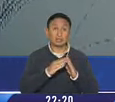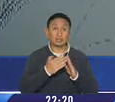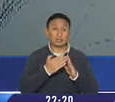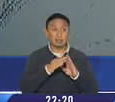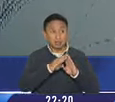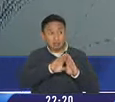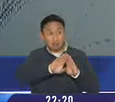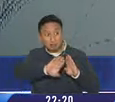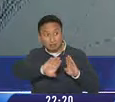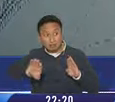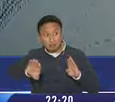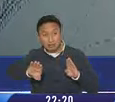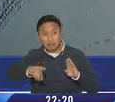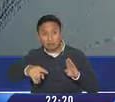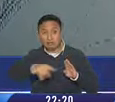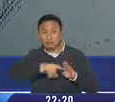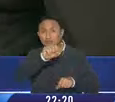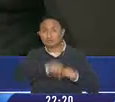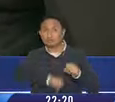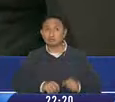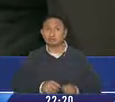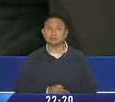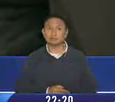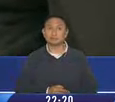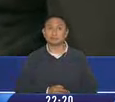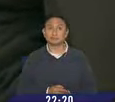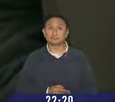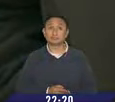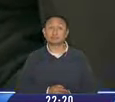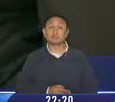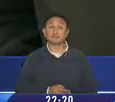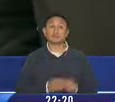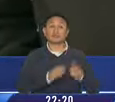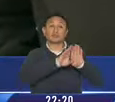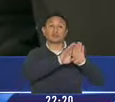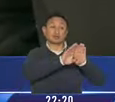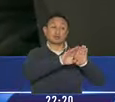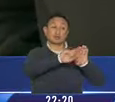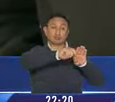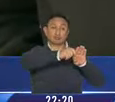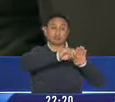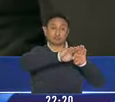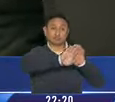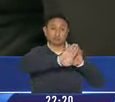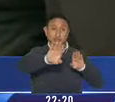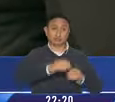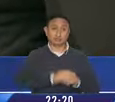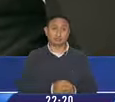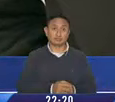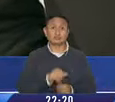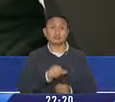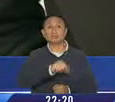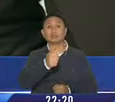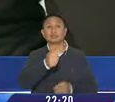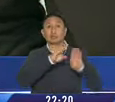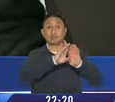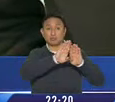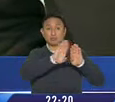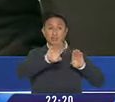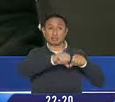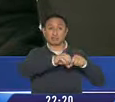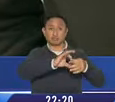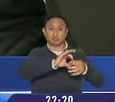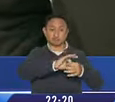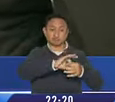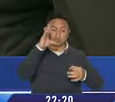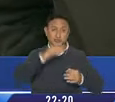abiertas y las cerraduras dañadas. Se entran por la puerta principal, yo tengo una puerta atrás, le rompen, o sea,